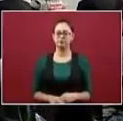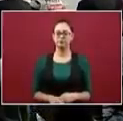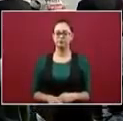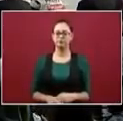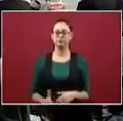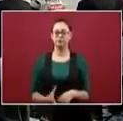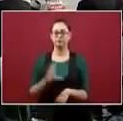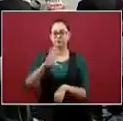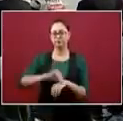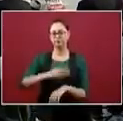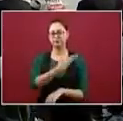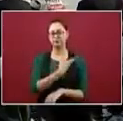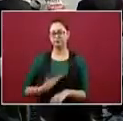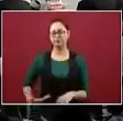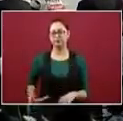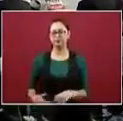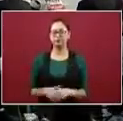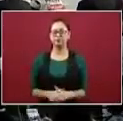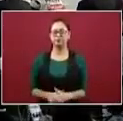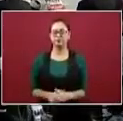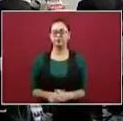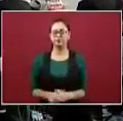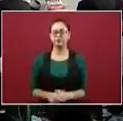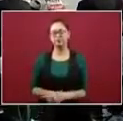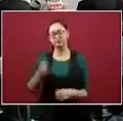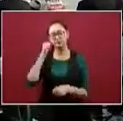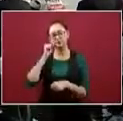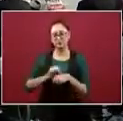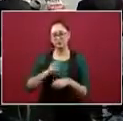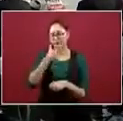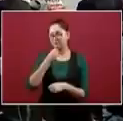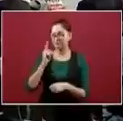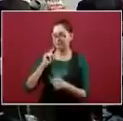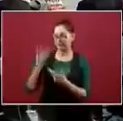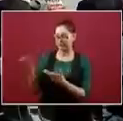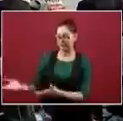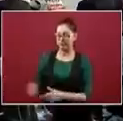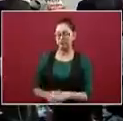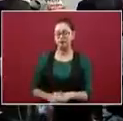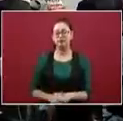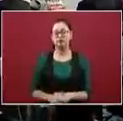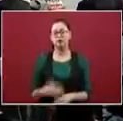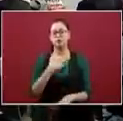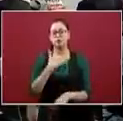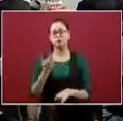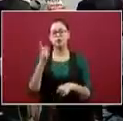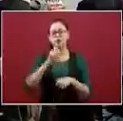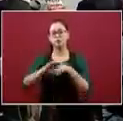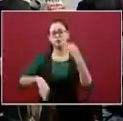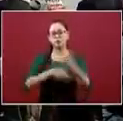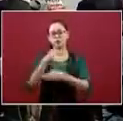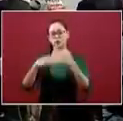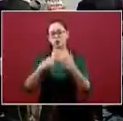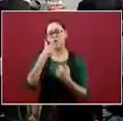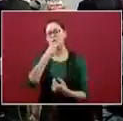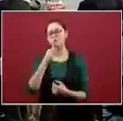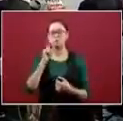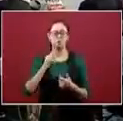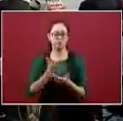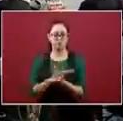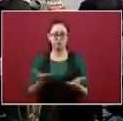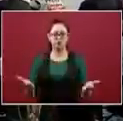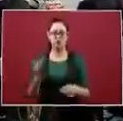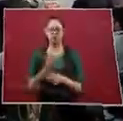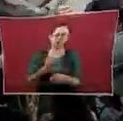Con su venia, señor presidente. Secretarias, secretarios. Muy buenos días a todas y todos. Se va a presentar